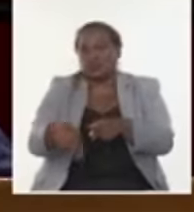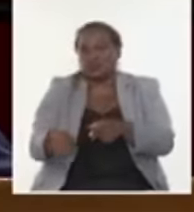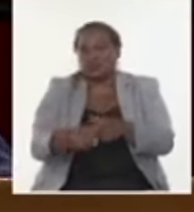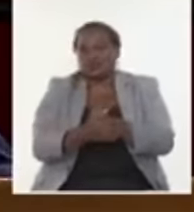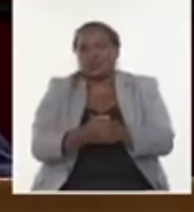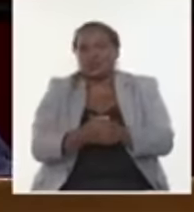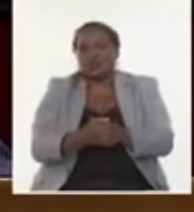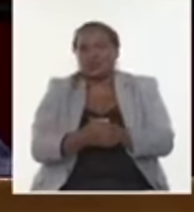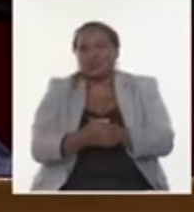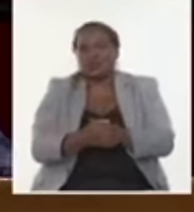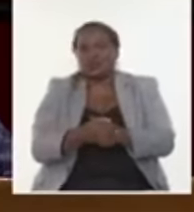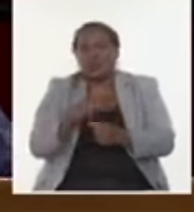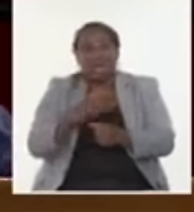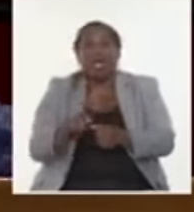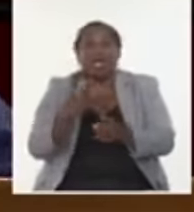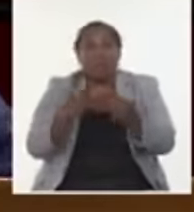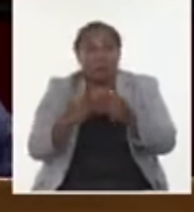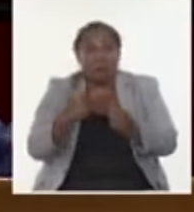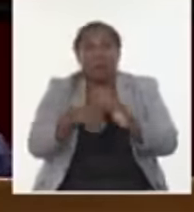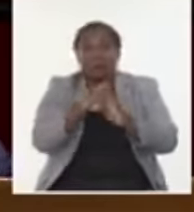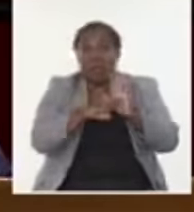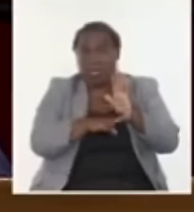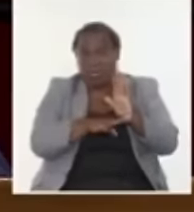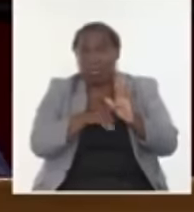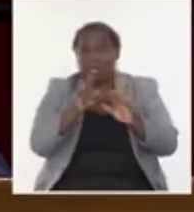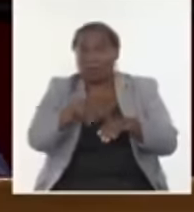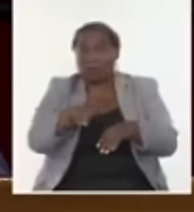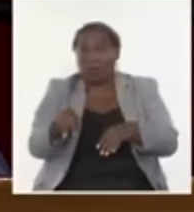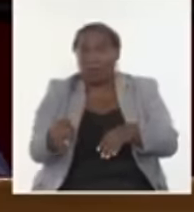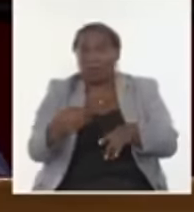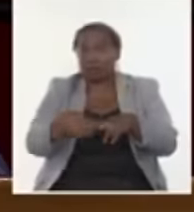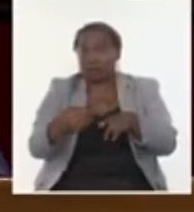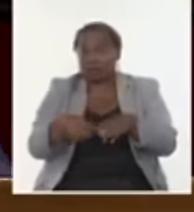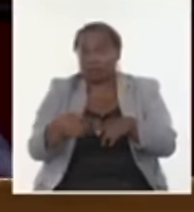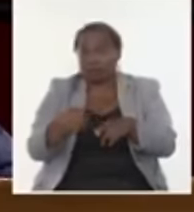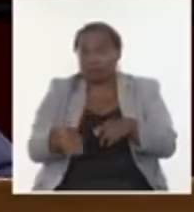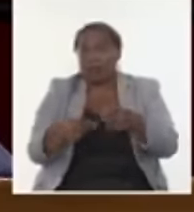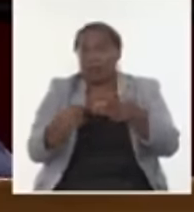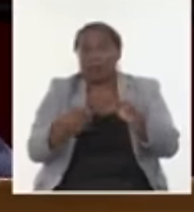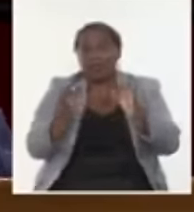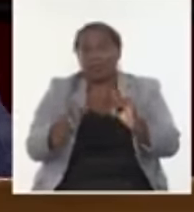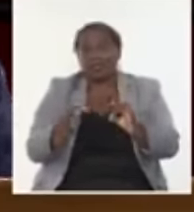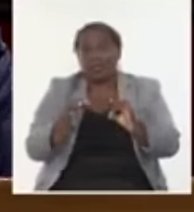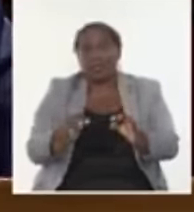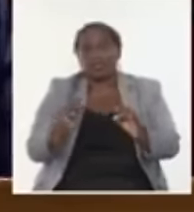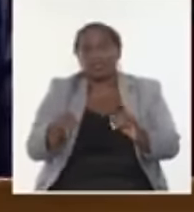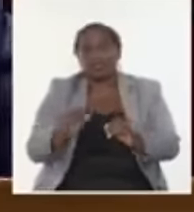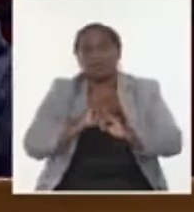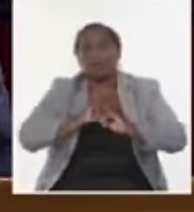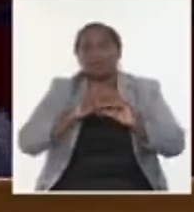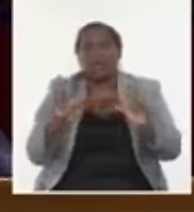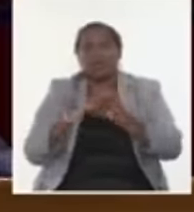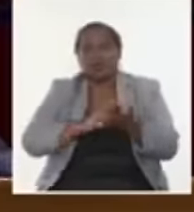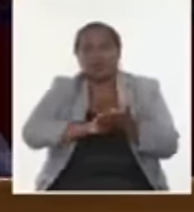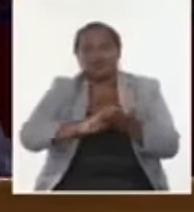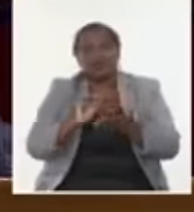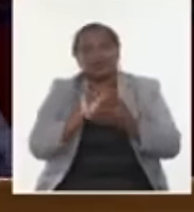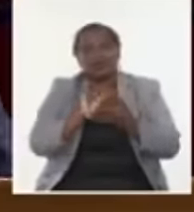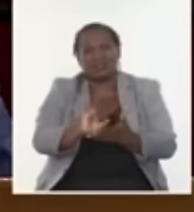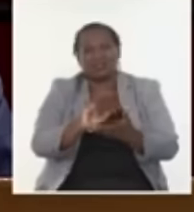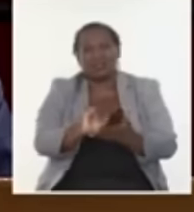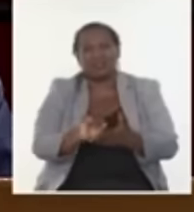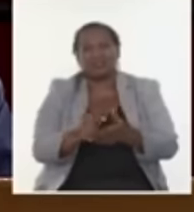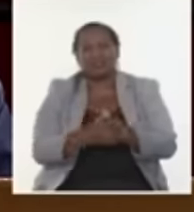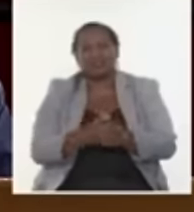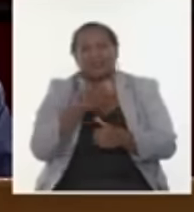para lo cual se han tomado medidas y se están buscando recursos, pero ha tenido un impacto en la prestación de los servicios con